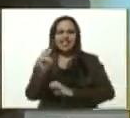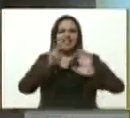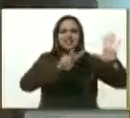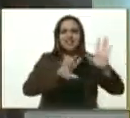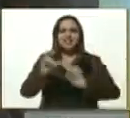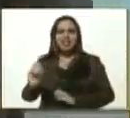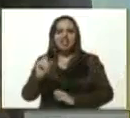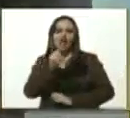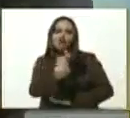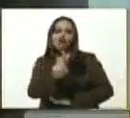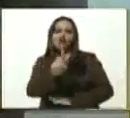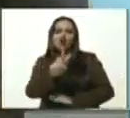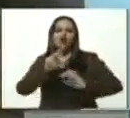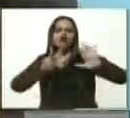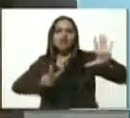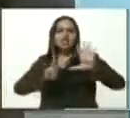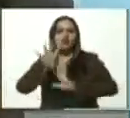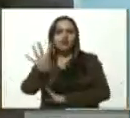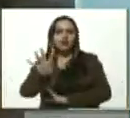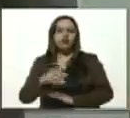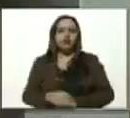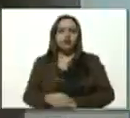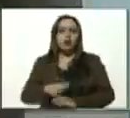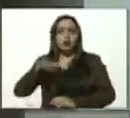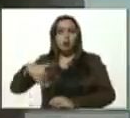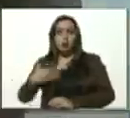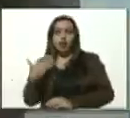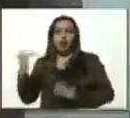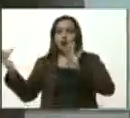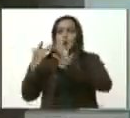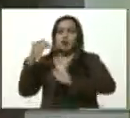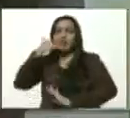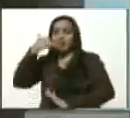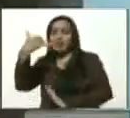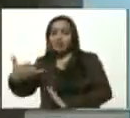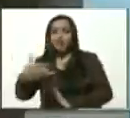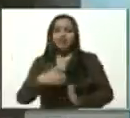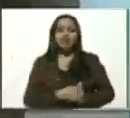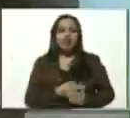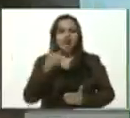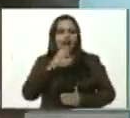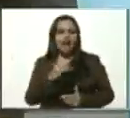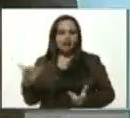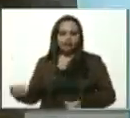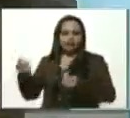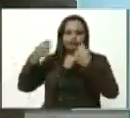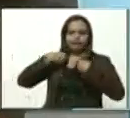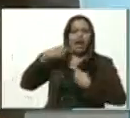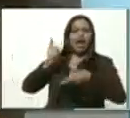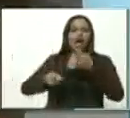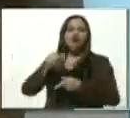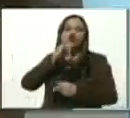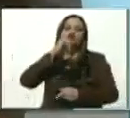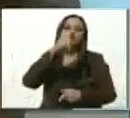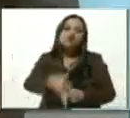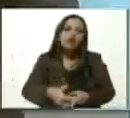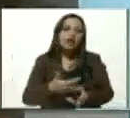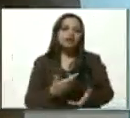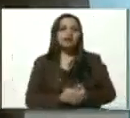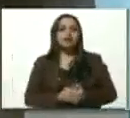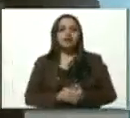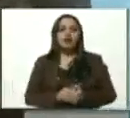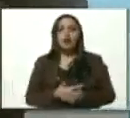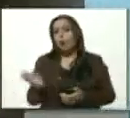0212 70 70 179. En ese teléfono siempre va a haber alguna persona de guardia para recibir cualquier tipo de denuncia,